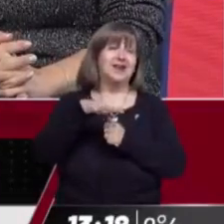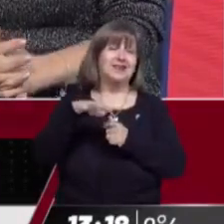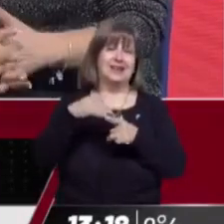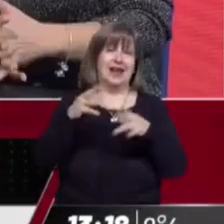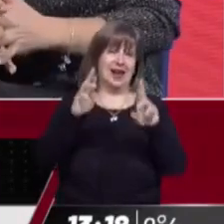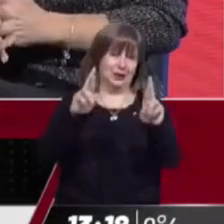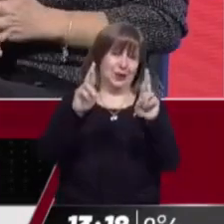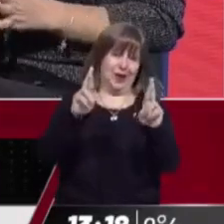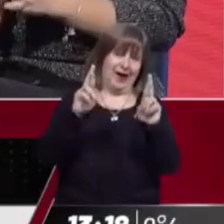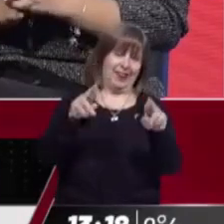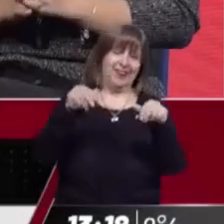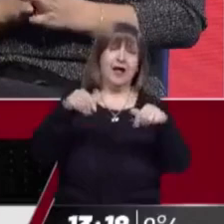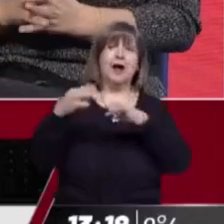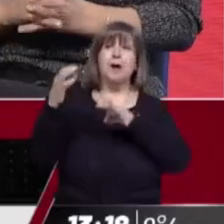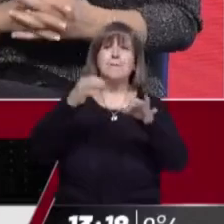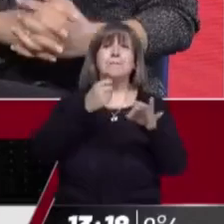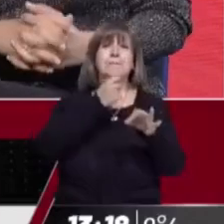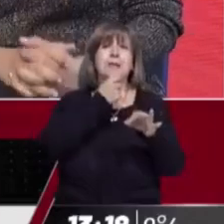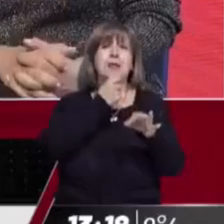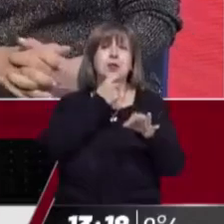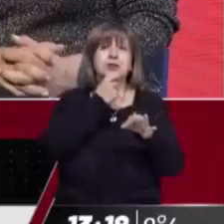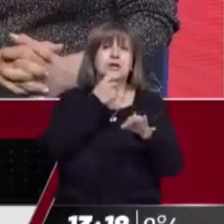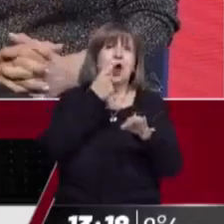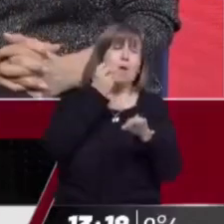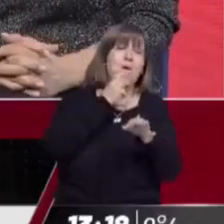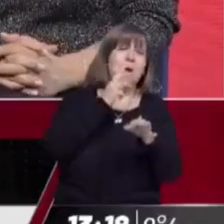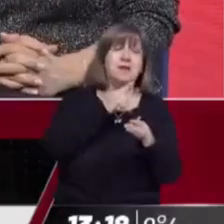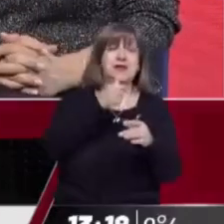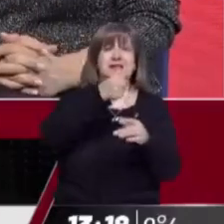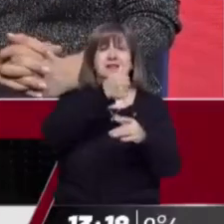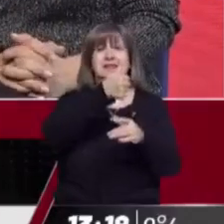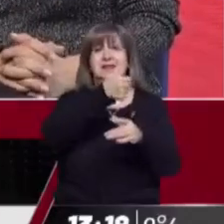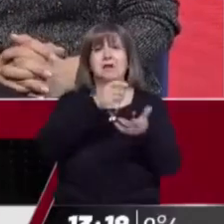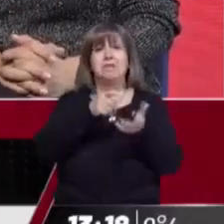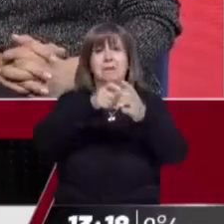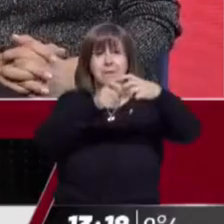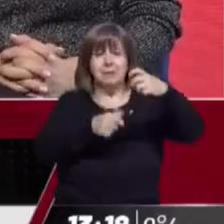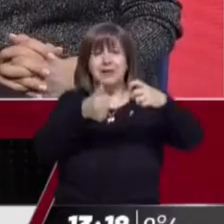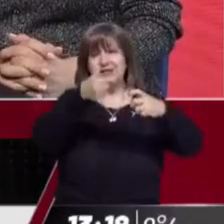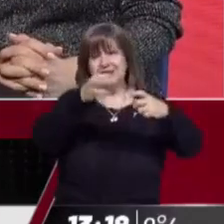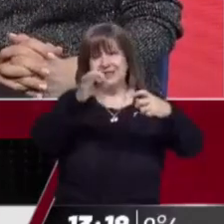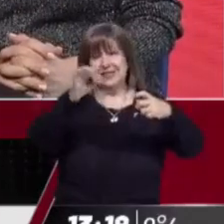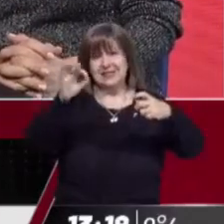acá llegó un mendocino o una mendocina, 600 pesos a cambio